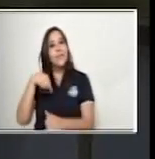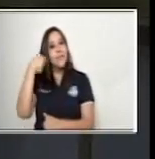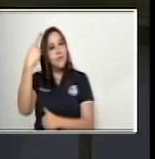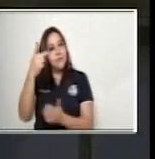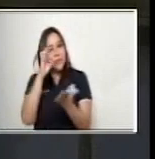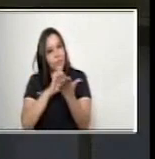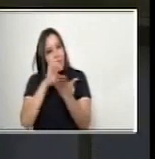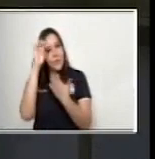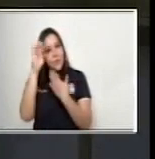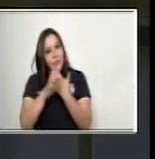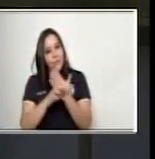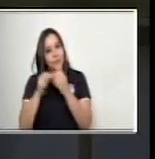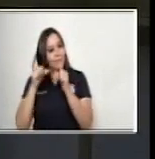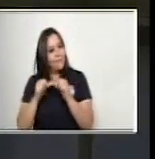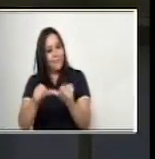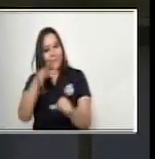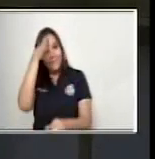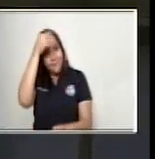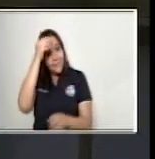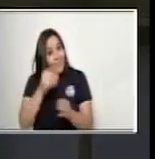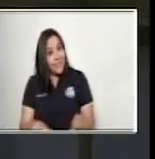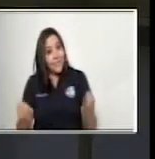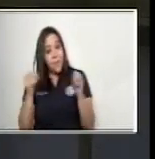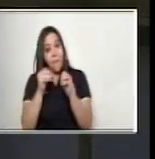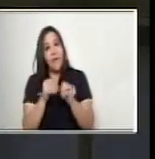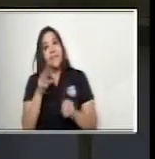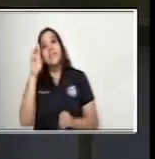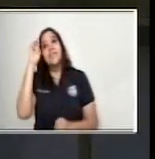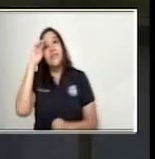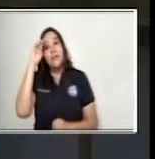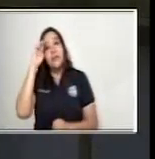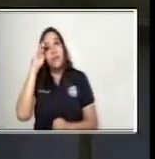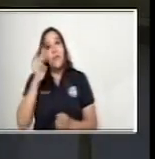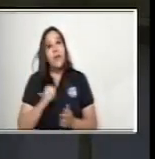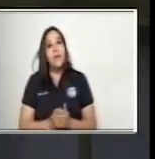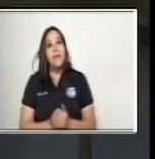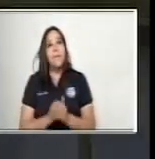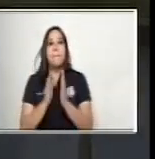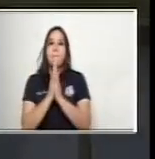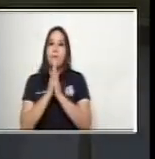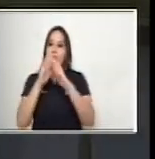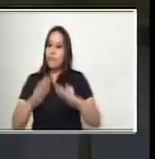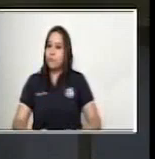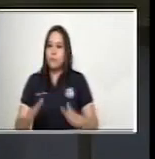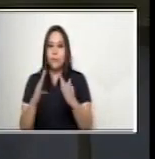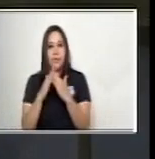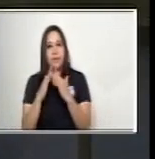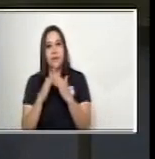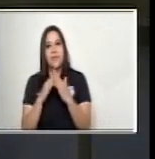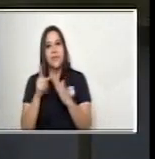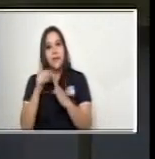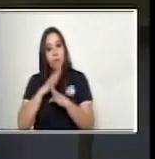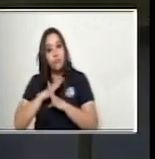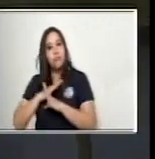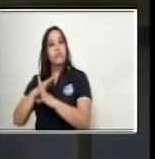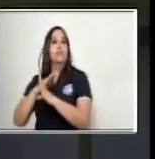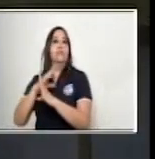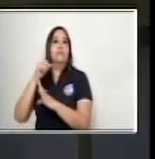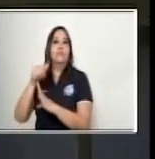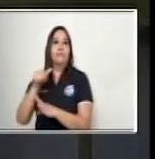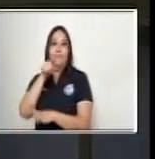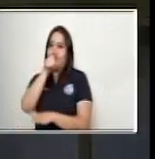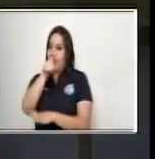sesión para seguir aprendiendo más. Recuerden, por favor, quedarse en casa, protegerse,